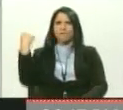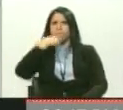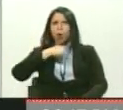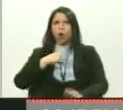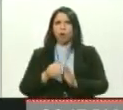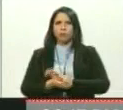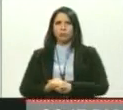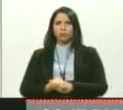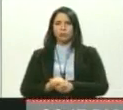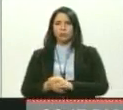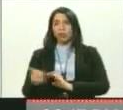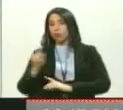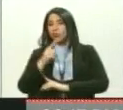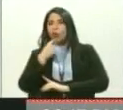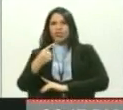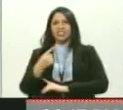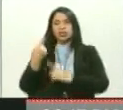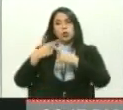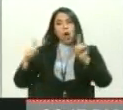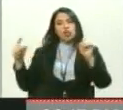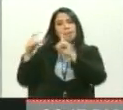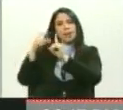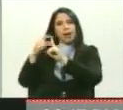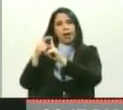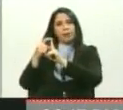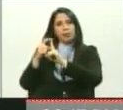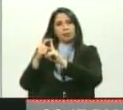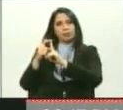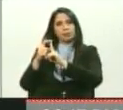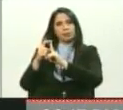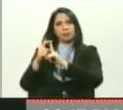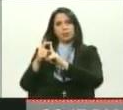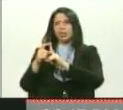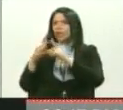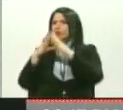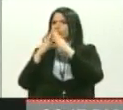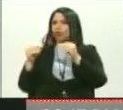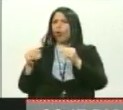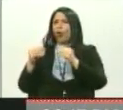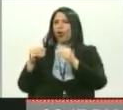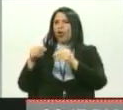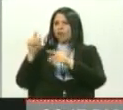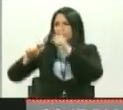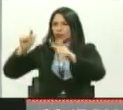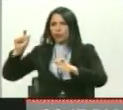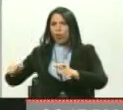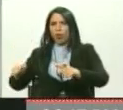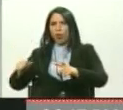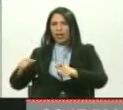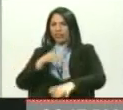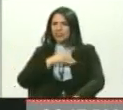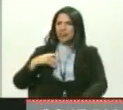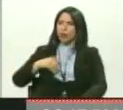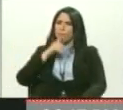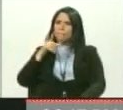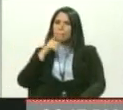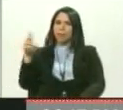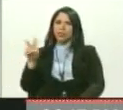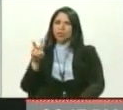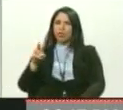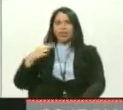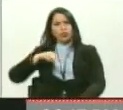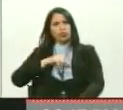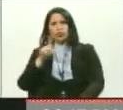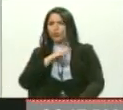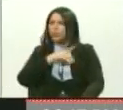fea, le reventamos la boca a todo esto que le estaban deseando mal a Venezuela, a todos. Nosotros no le decíamos mal a